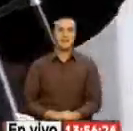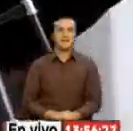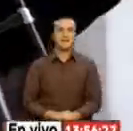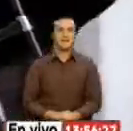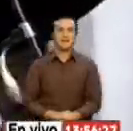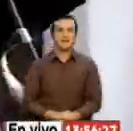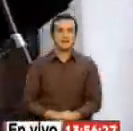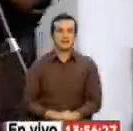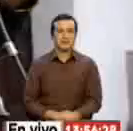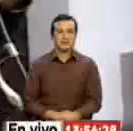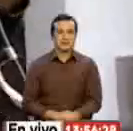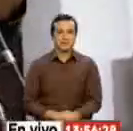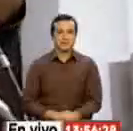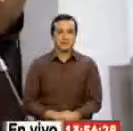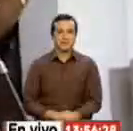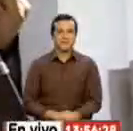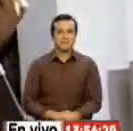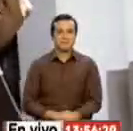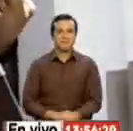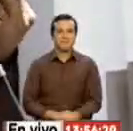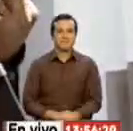¡Con son voce!